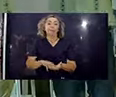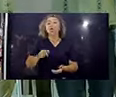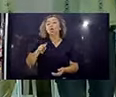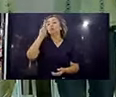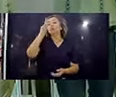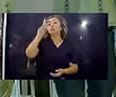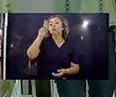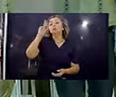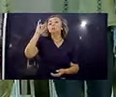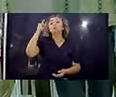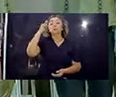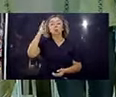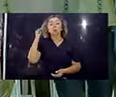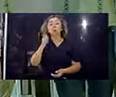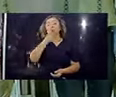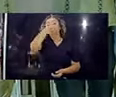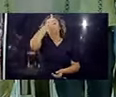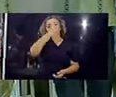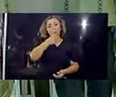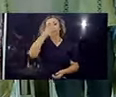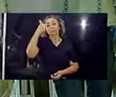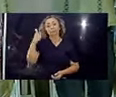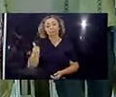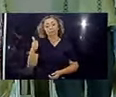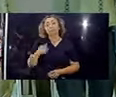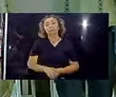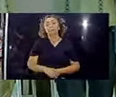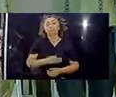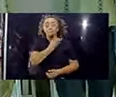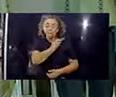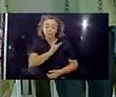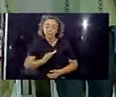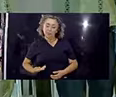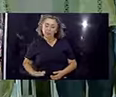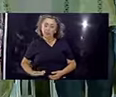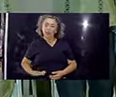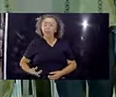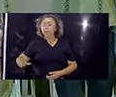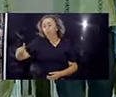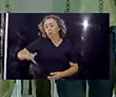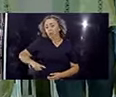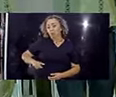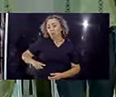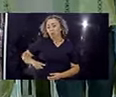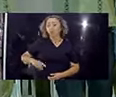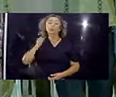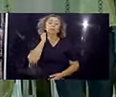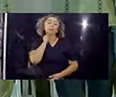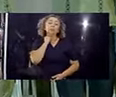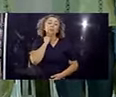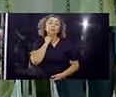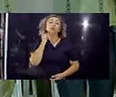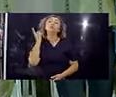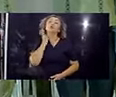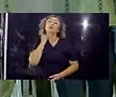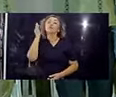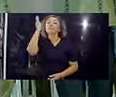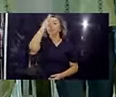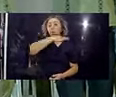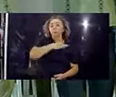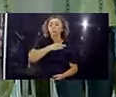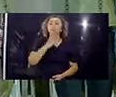6 de se presidenta gobernador senadores diputados